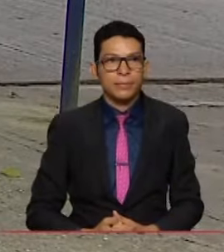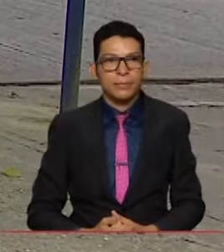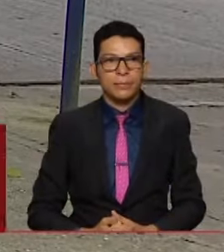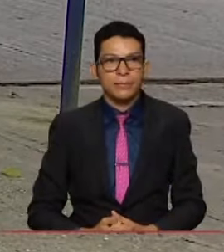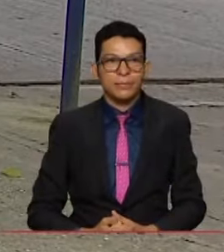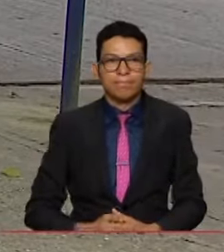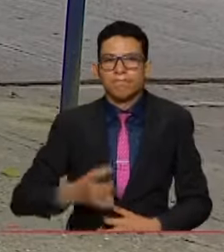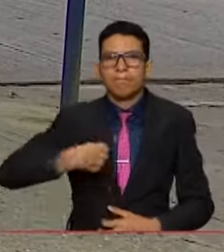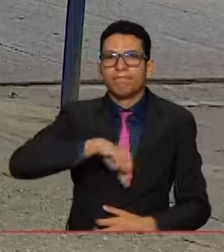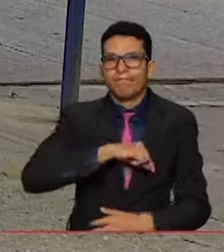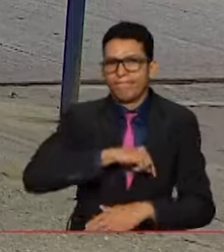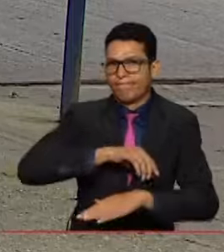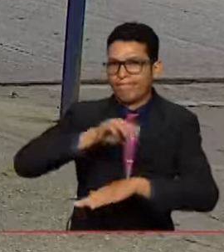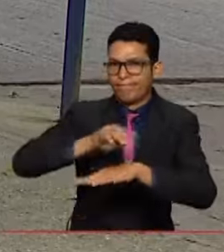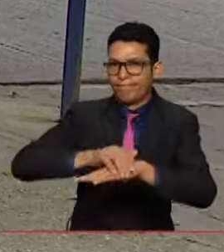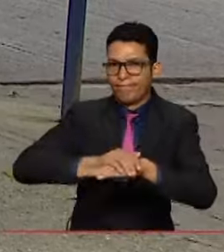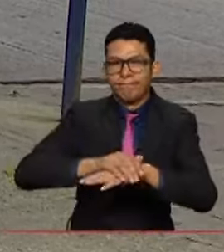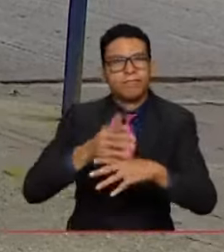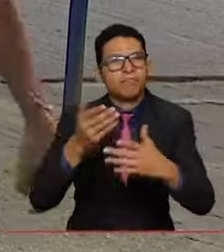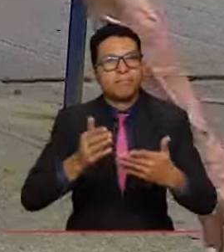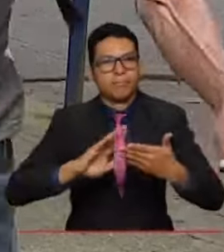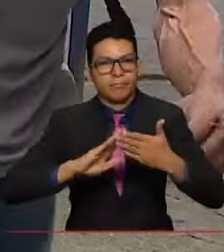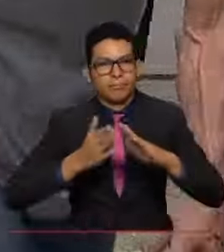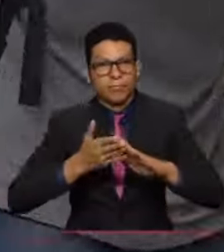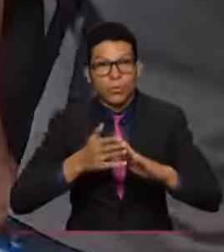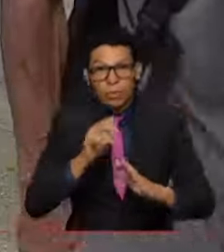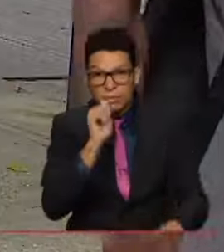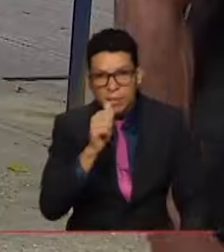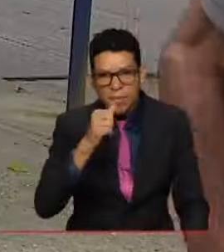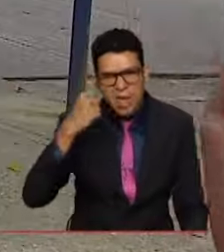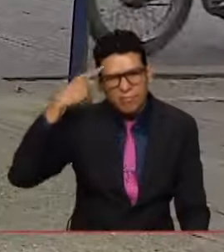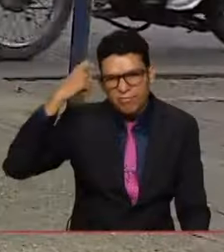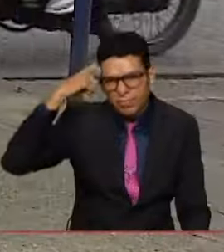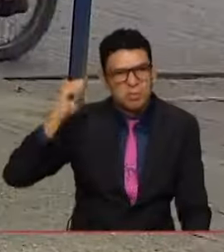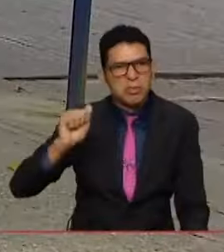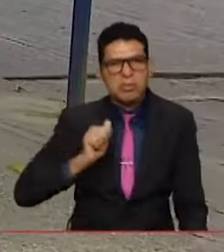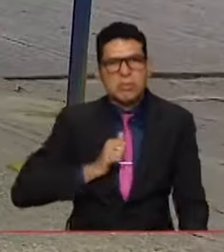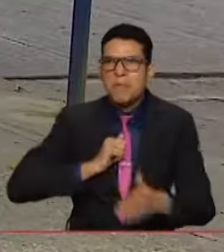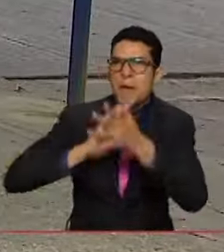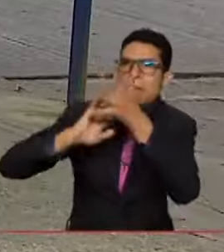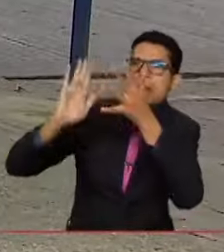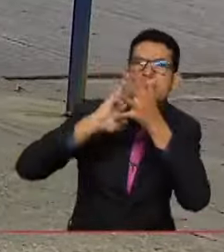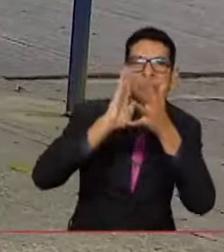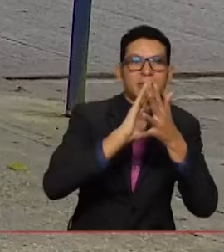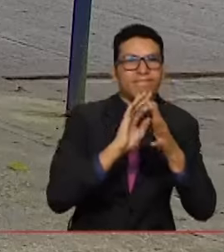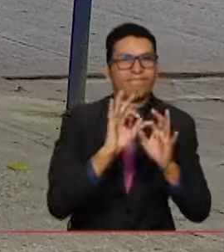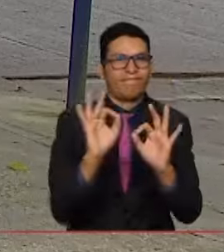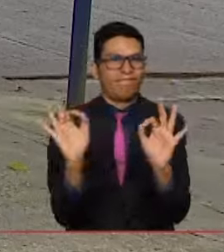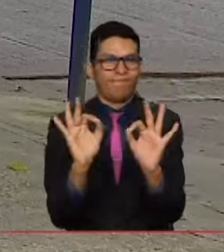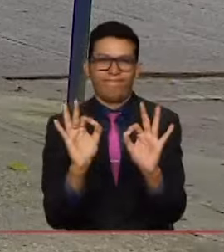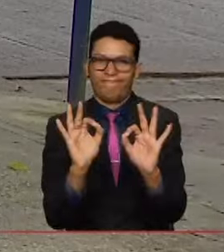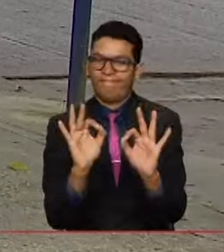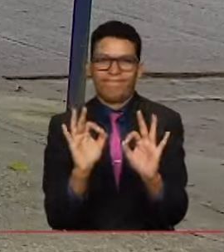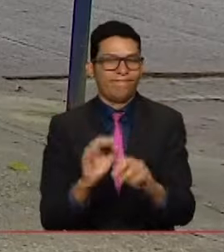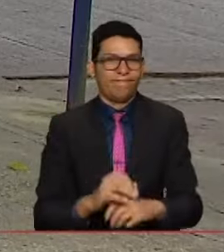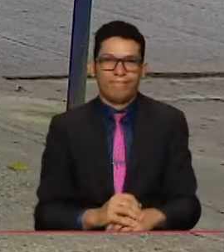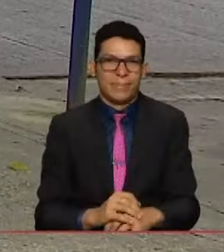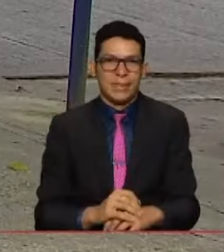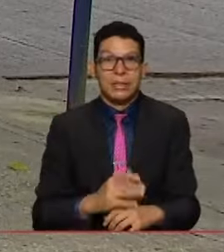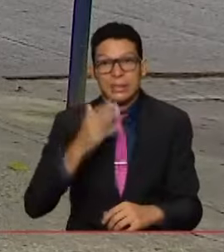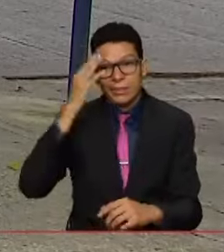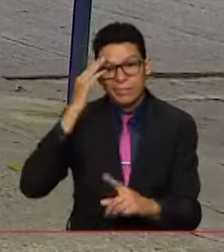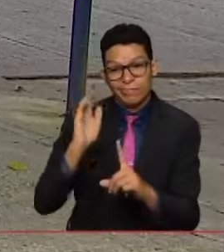El llamado que se le hace a las comunidades es a no intervenir este tipo de especies de manera particular, porque son